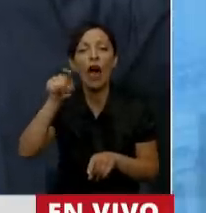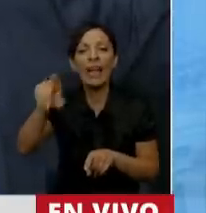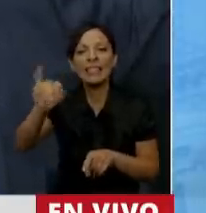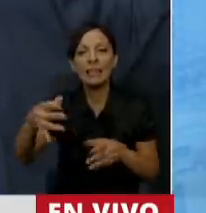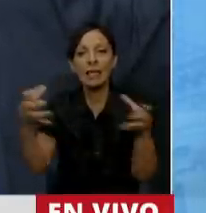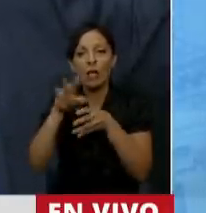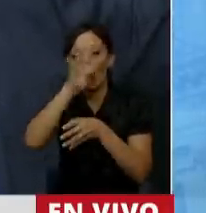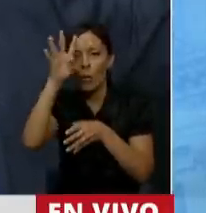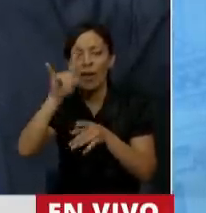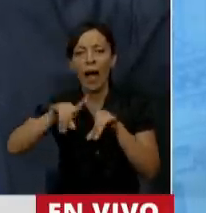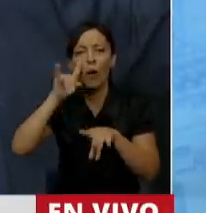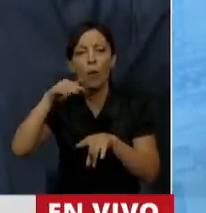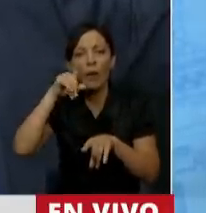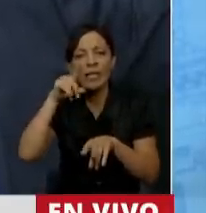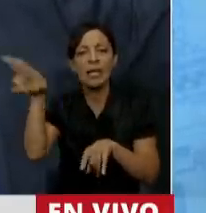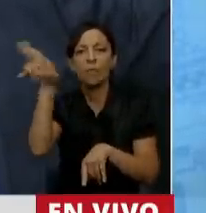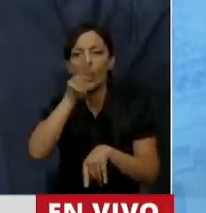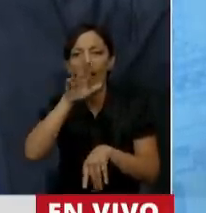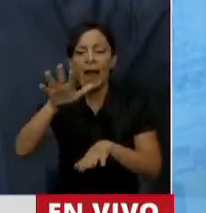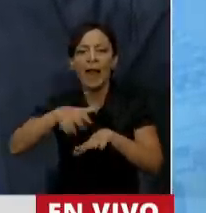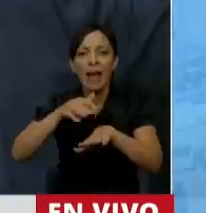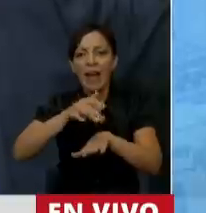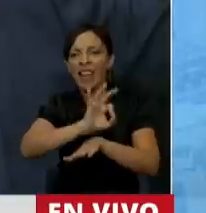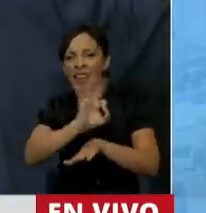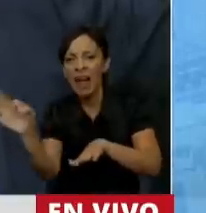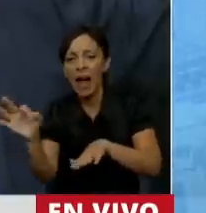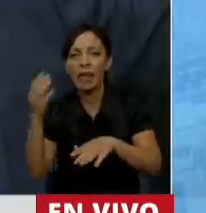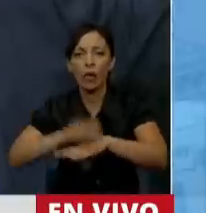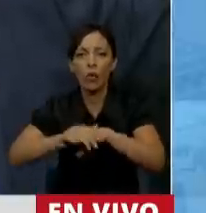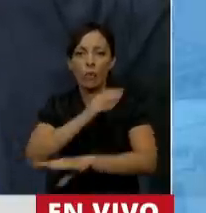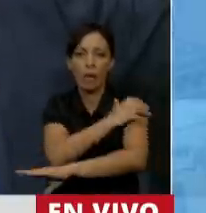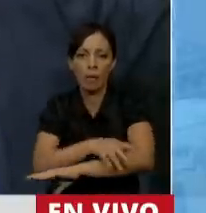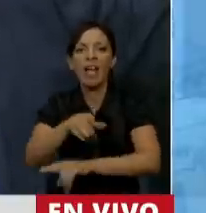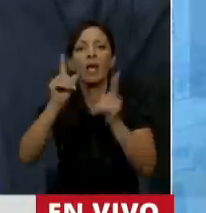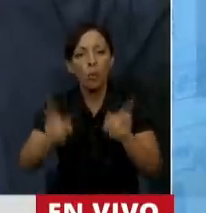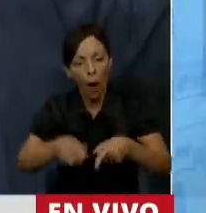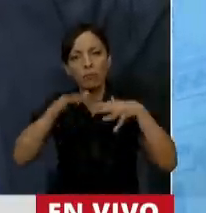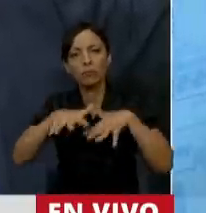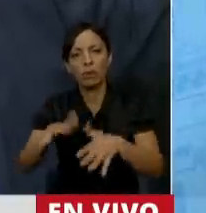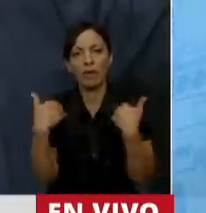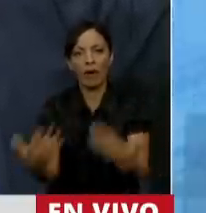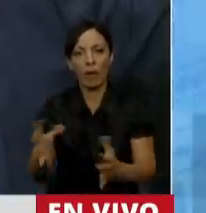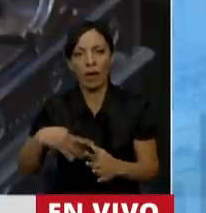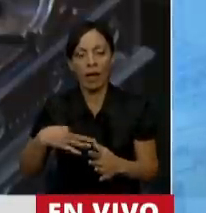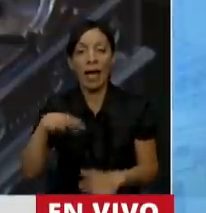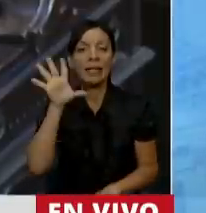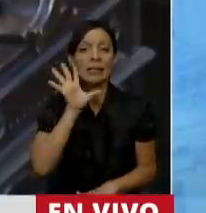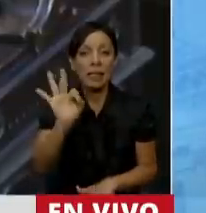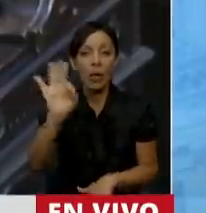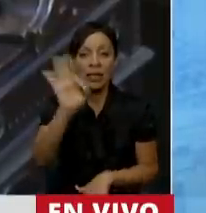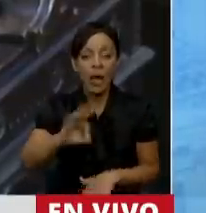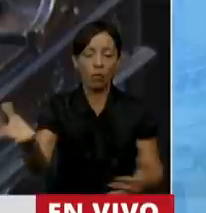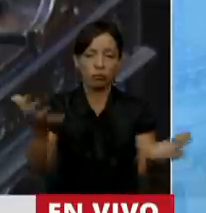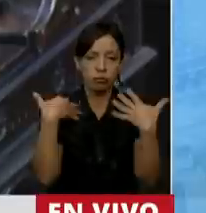huichi, mujeres que estaban descalzas por la pobreza, salieron a marchar a favor de la vida. 50 grados de calor y